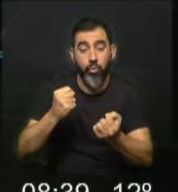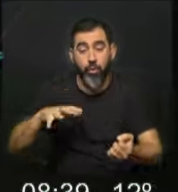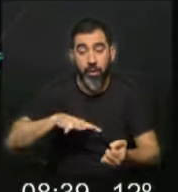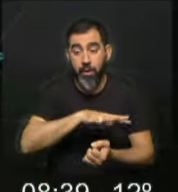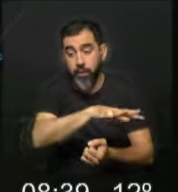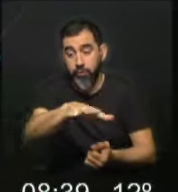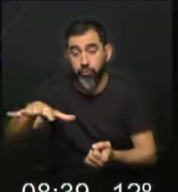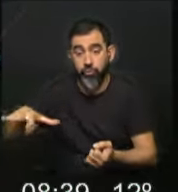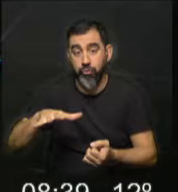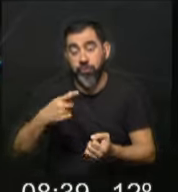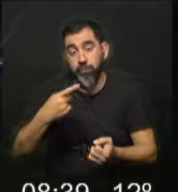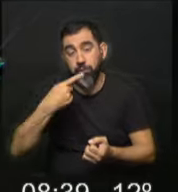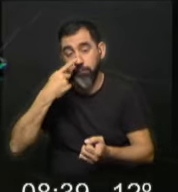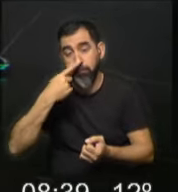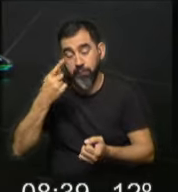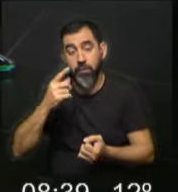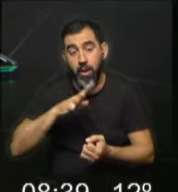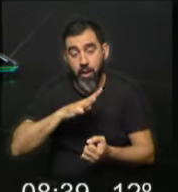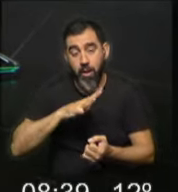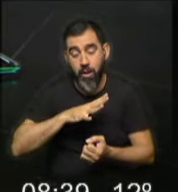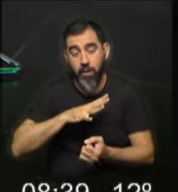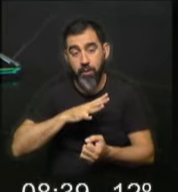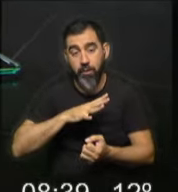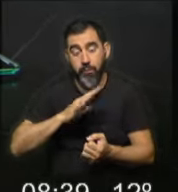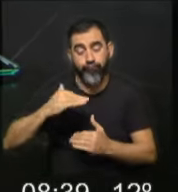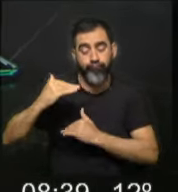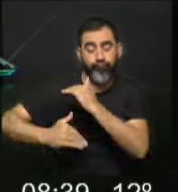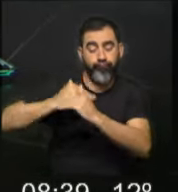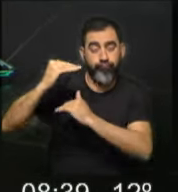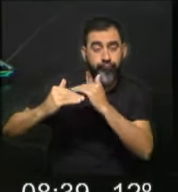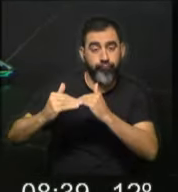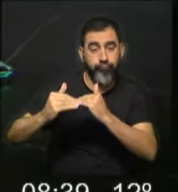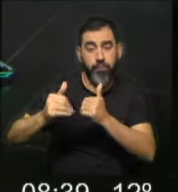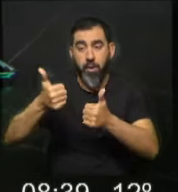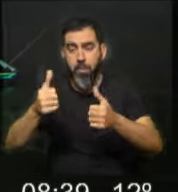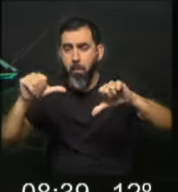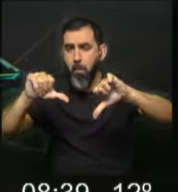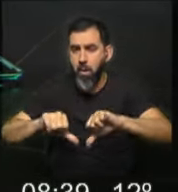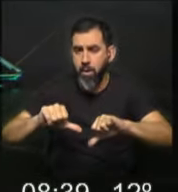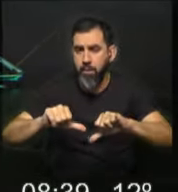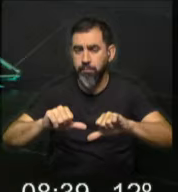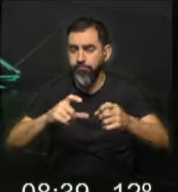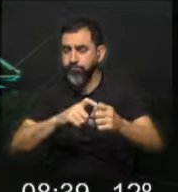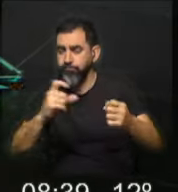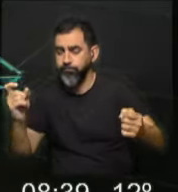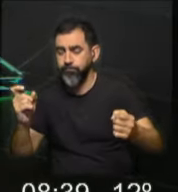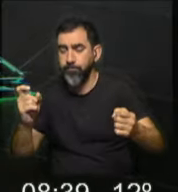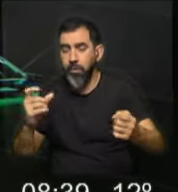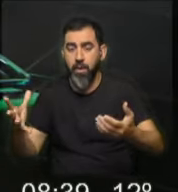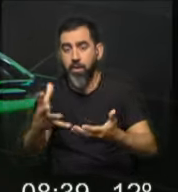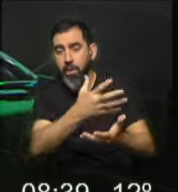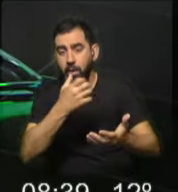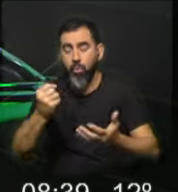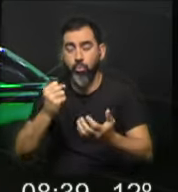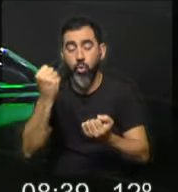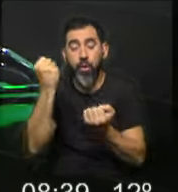le ofrece al interés de lucro Financiero espacios para que se desarrolle está bien o está mal desconectar el afán de lucro financiero